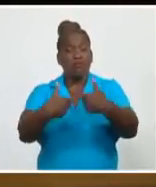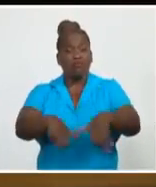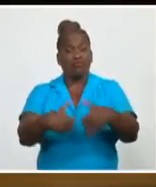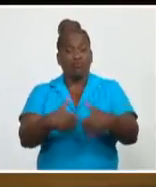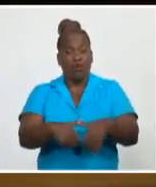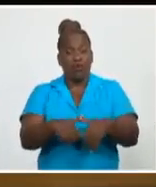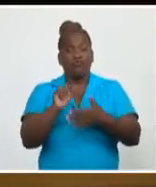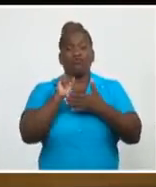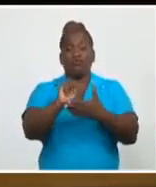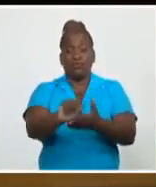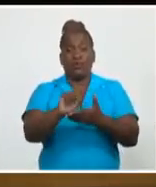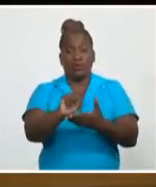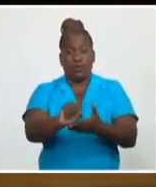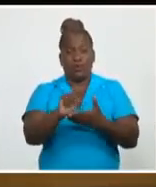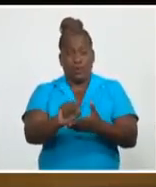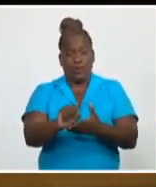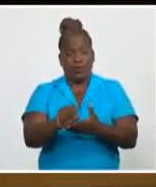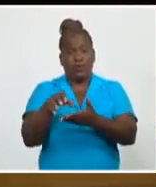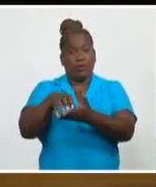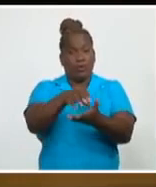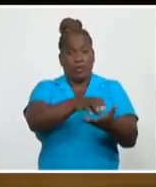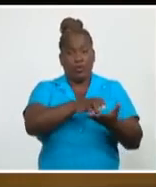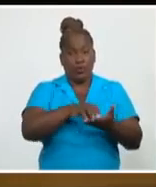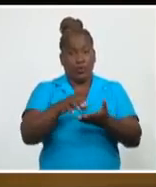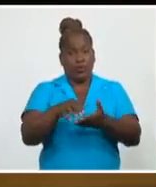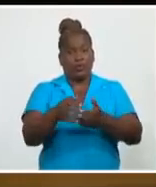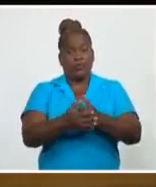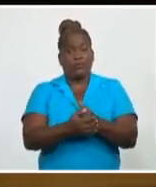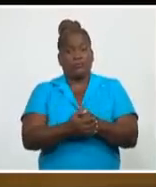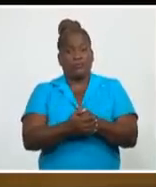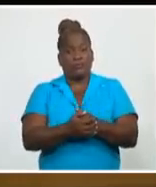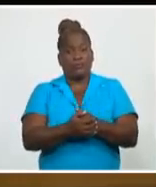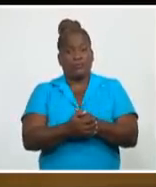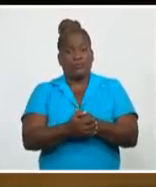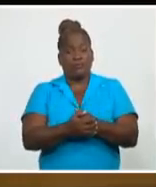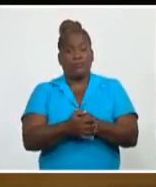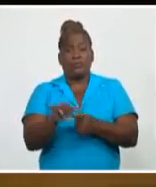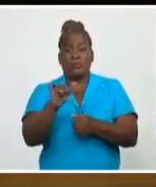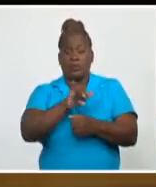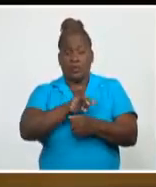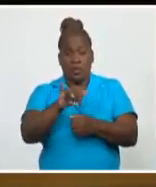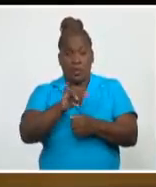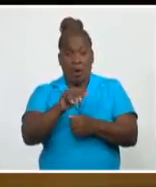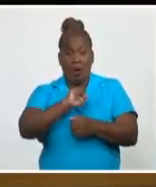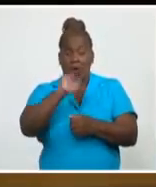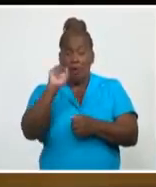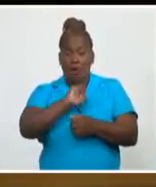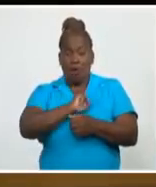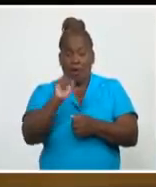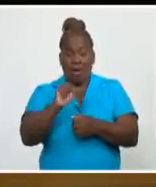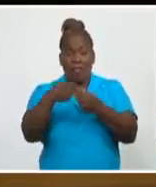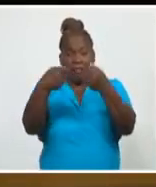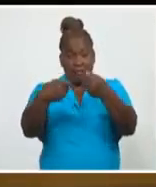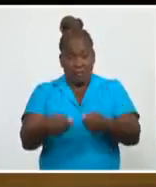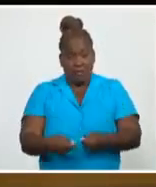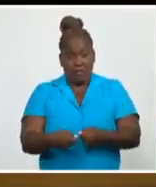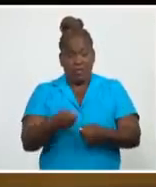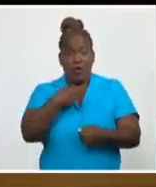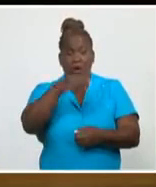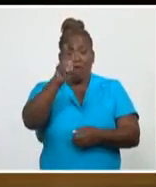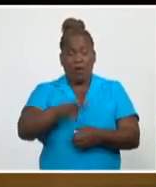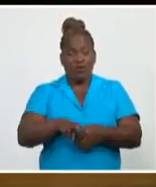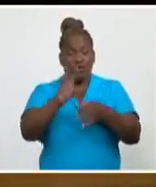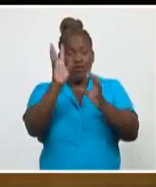los servicios e instituciones armadas. Lograr que la forma de decisiones y la evaluación de los